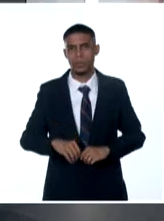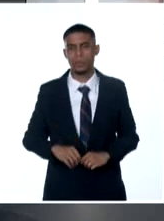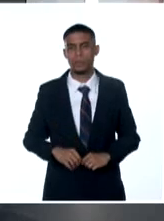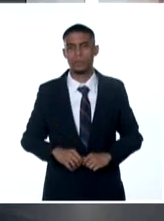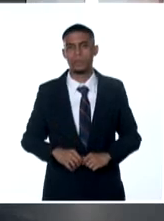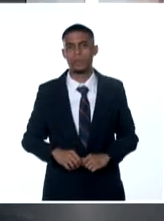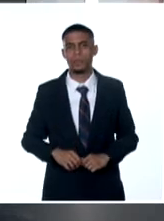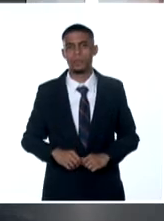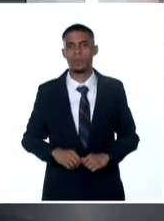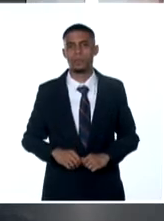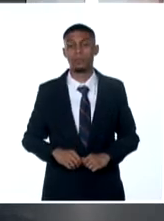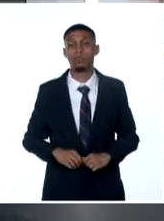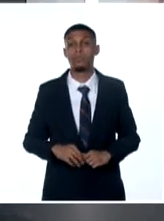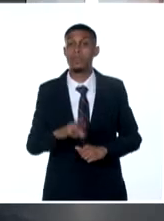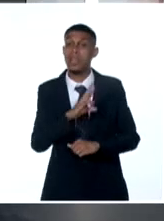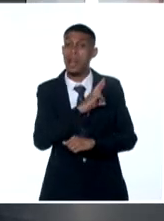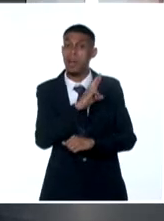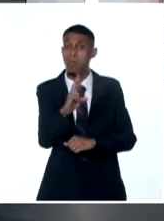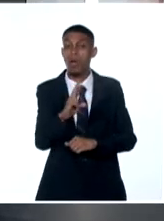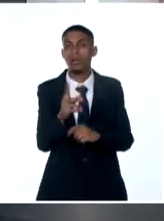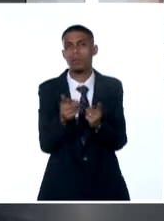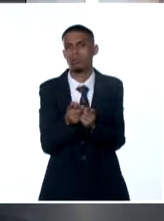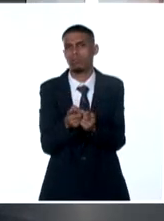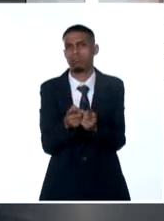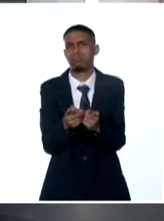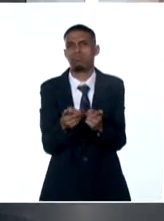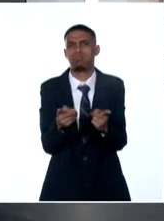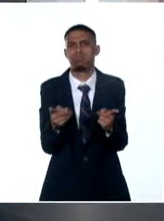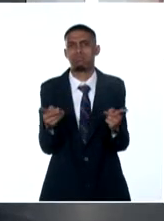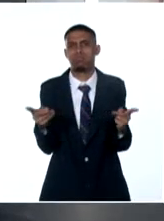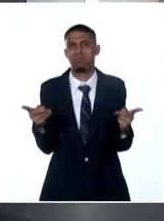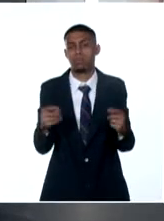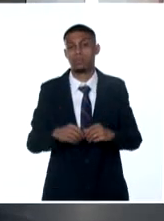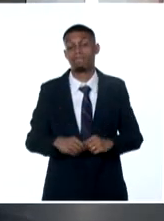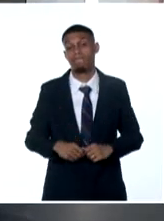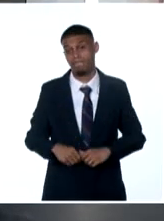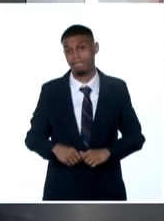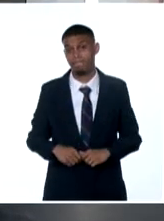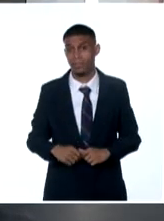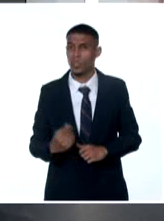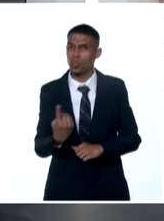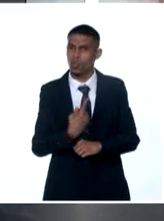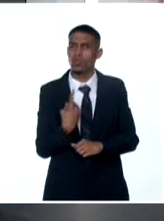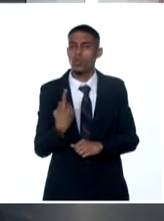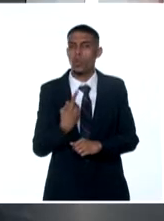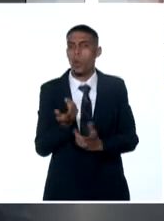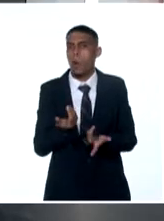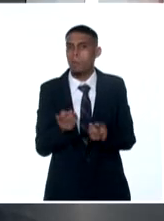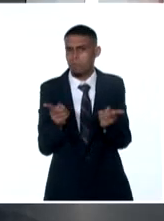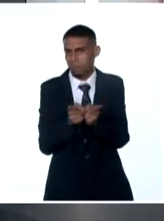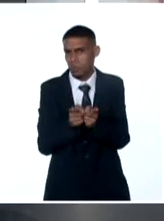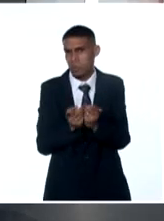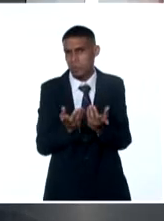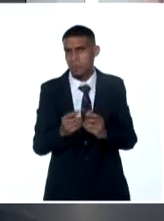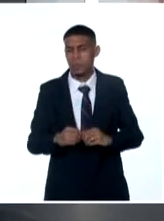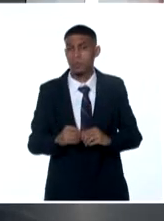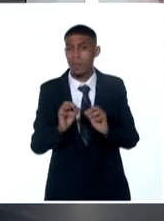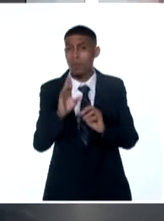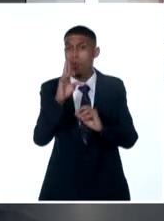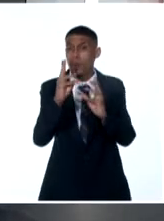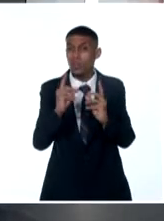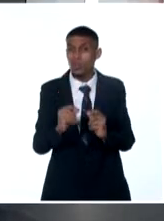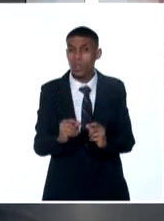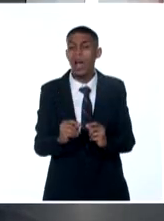tesis? La respuesta es larga y muy compleja, pero podemos intentar simplificarla. Es el resultado